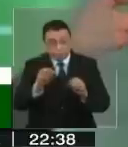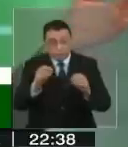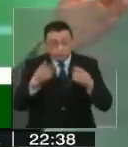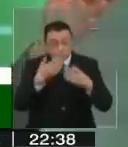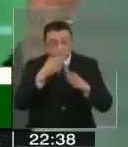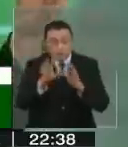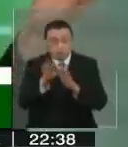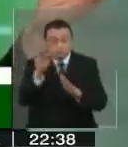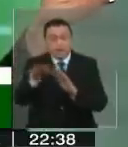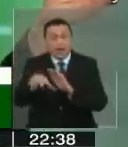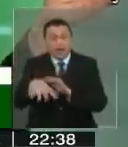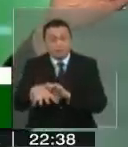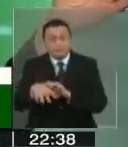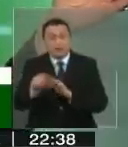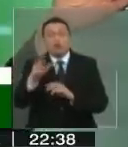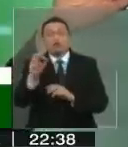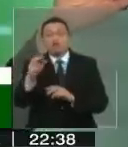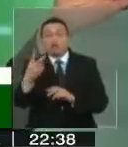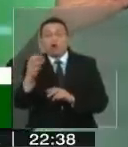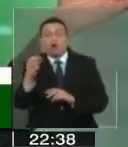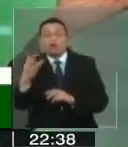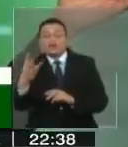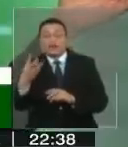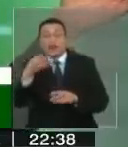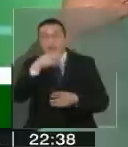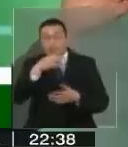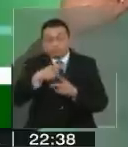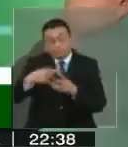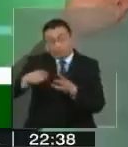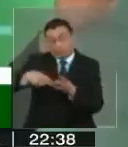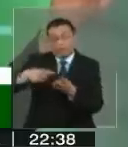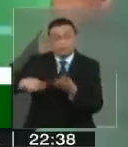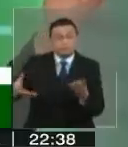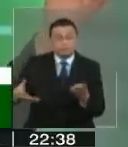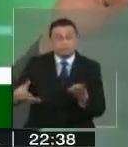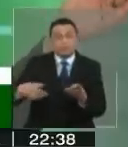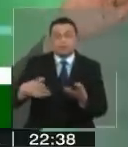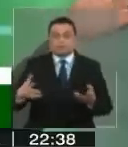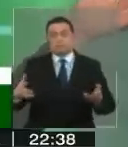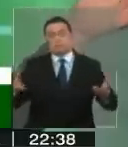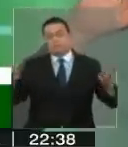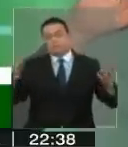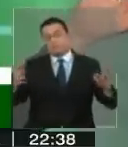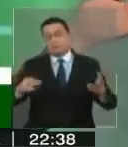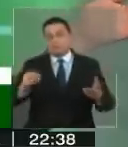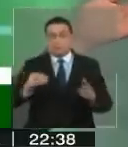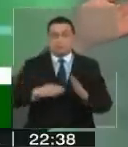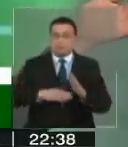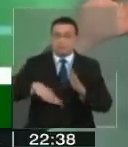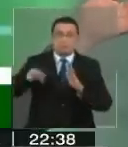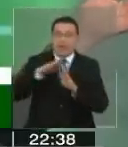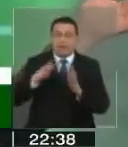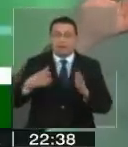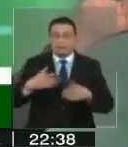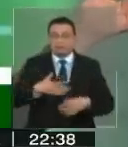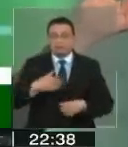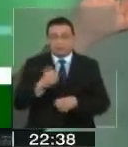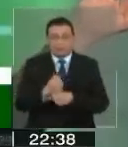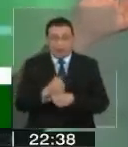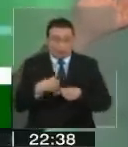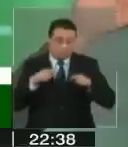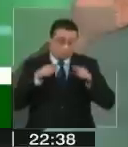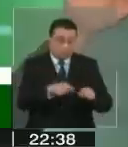en epilepsia lo logra con 2 o 3 fármacos aproximadamente. Entonces es, no, mucho más. O sea, yo trabajo para